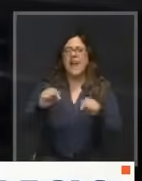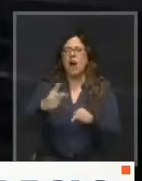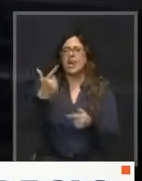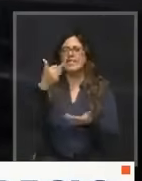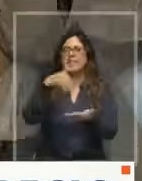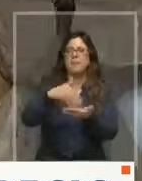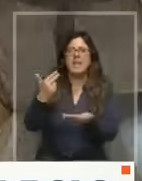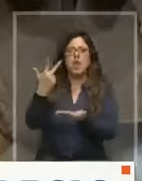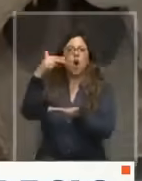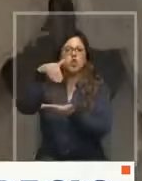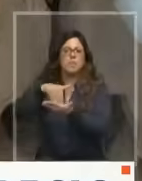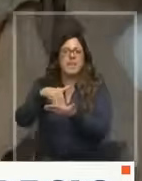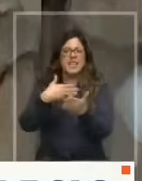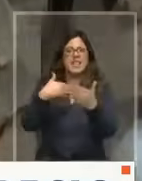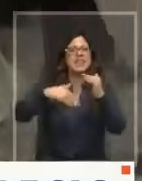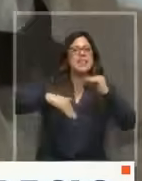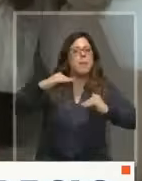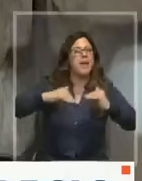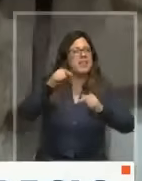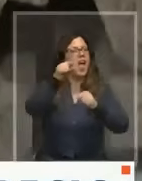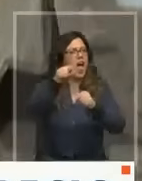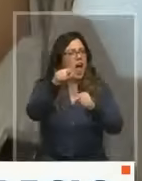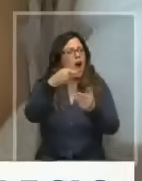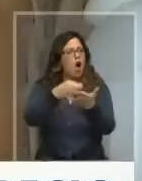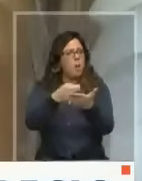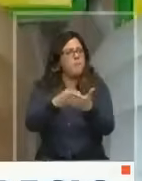8 lucas, dependiendo de dónde lo busqué.